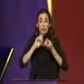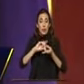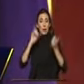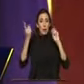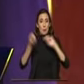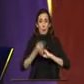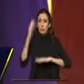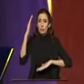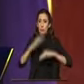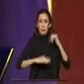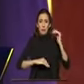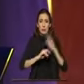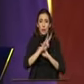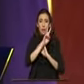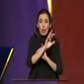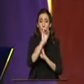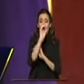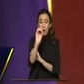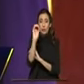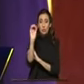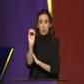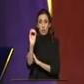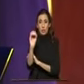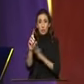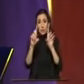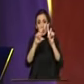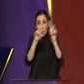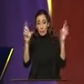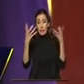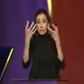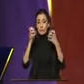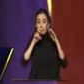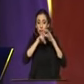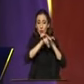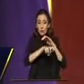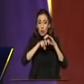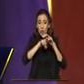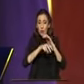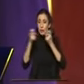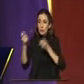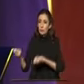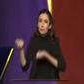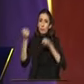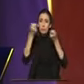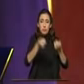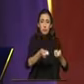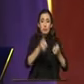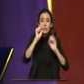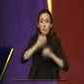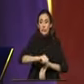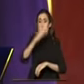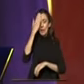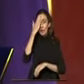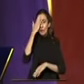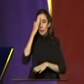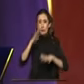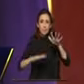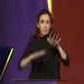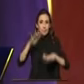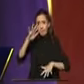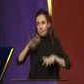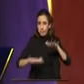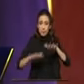se revirtieron más de 200 concesiones que generosamente se las había entregado en las que se identificaron